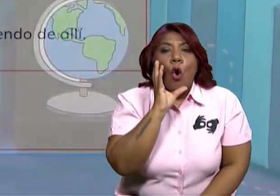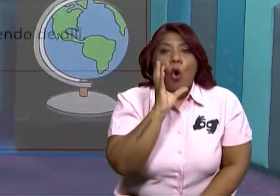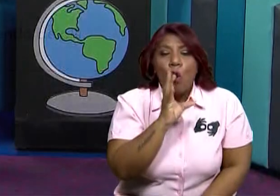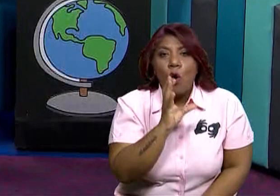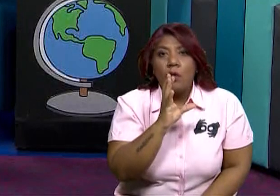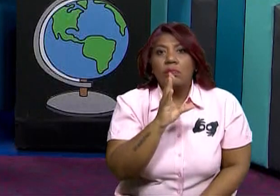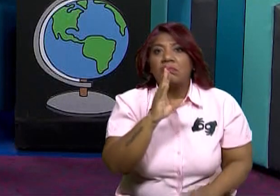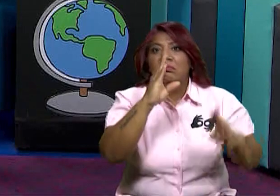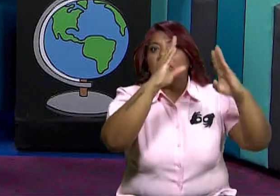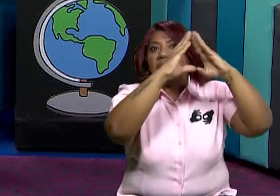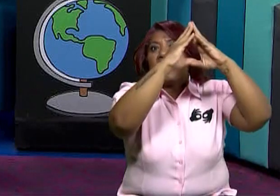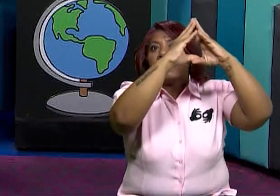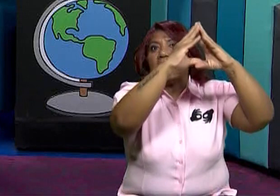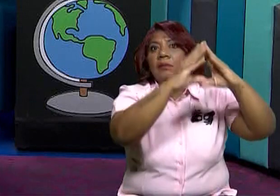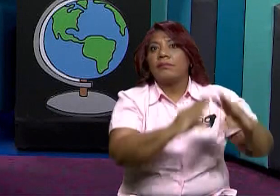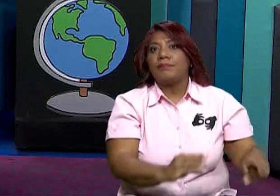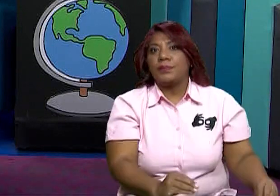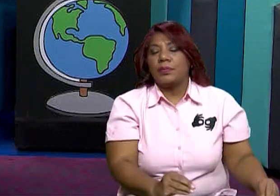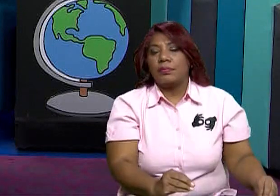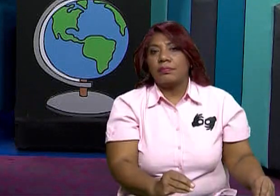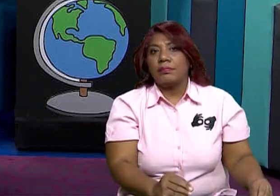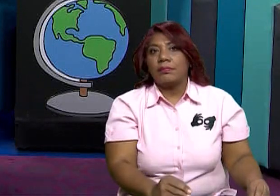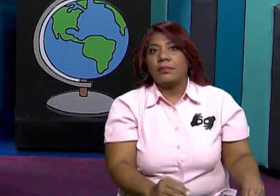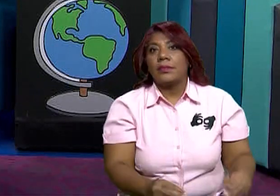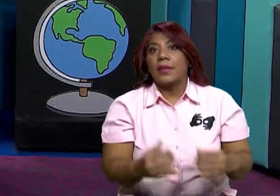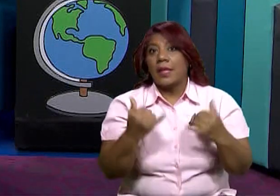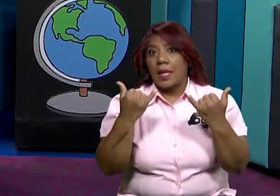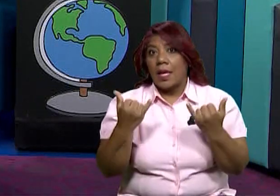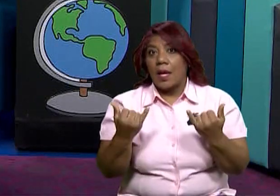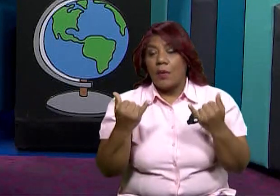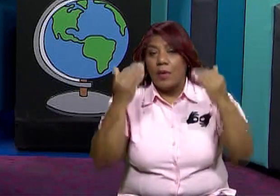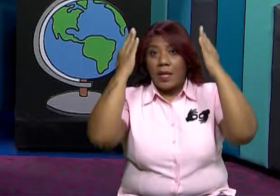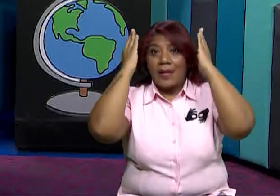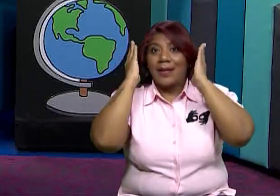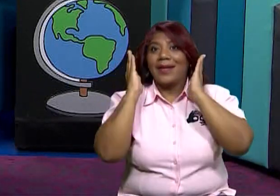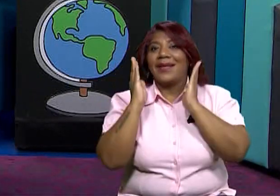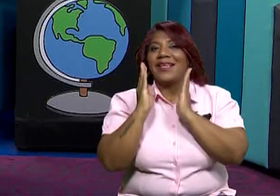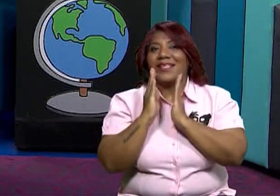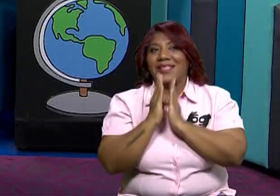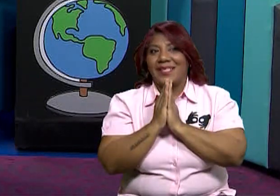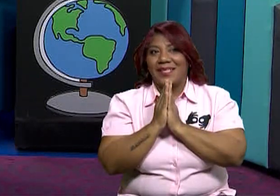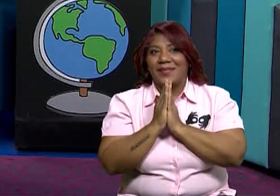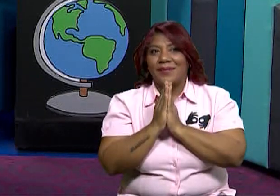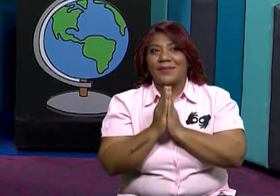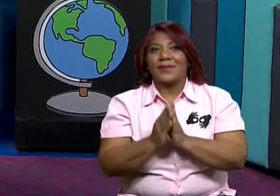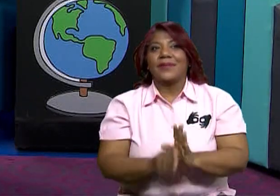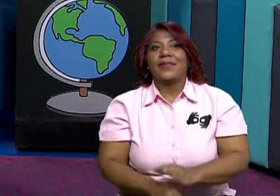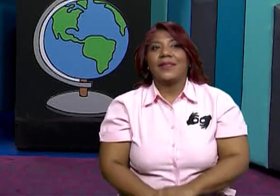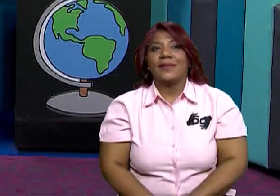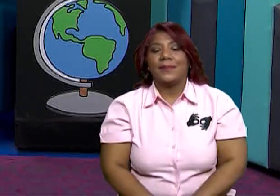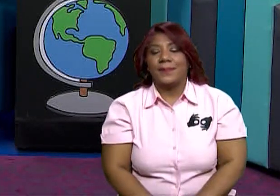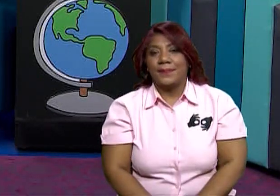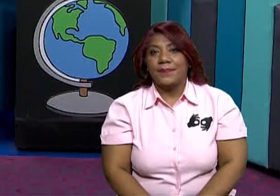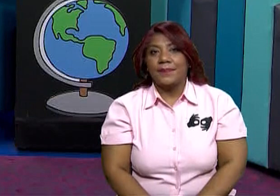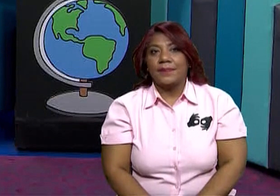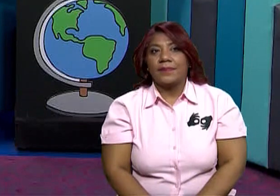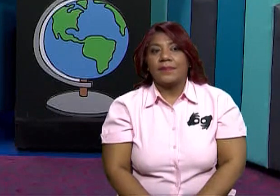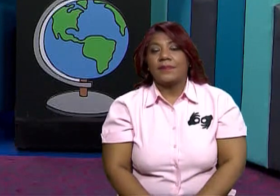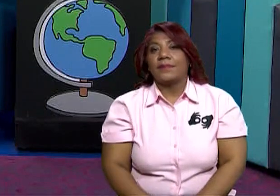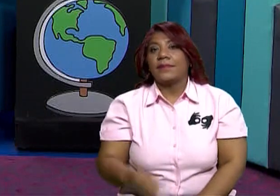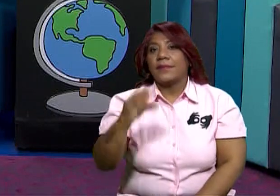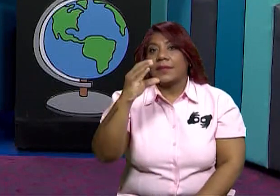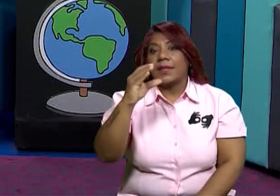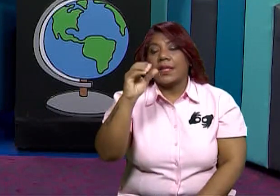¿verdad? Pero vamos a ver ahora en la historia de la Madre Teresa de Calcuta cuáles son los efectos. Aquí vemos: